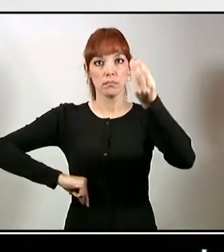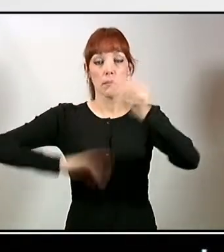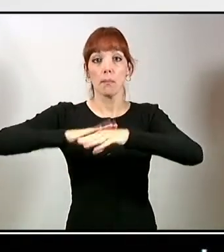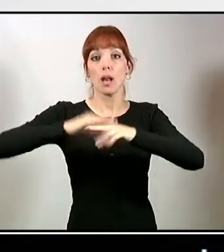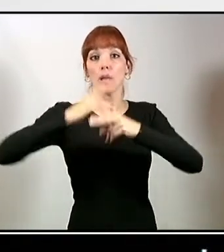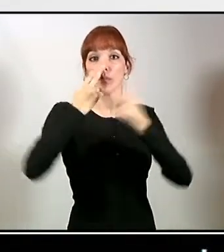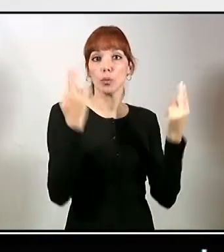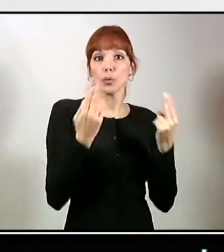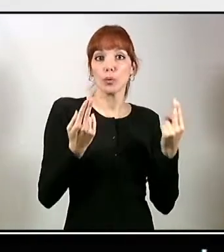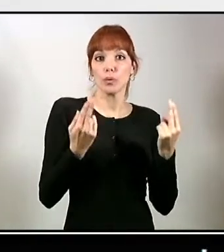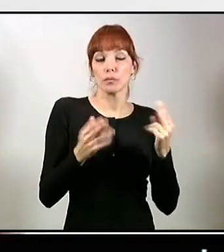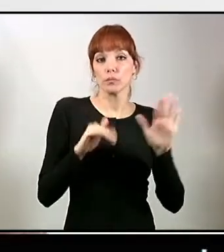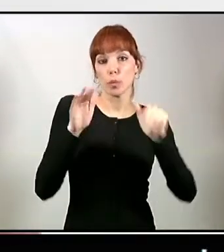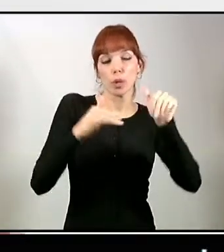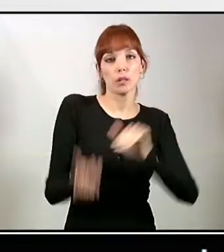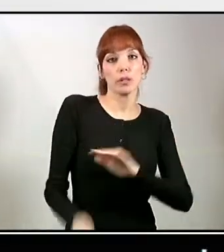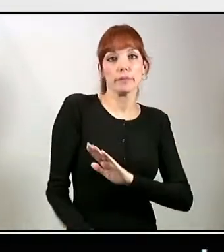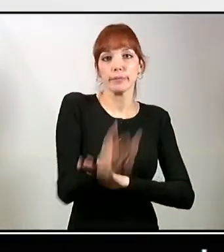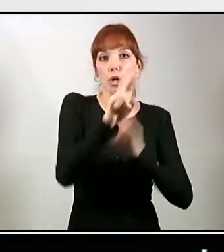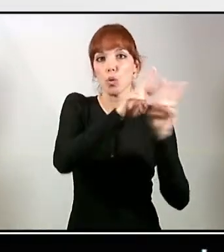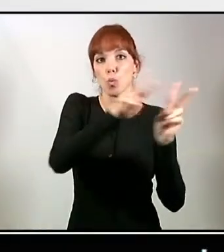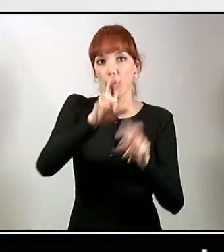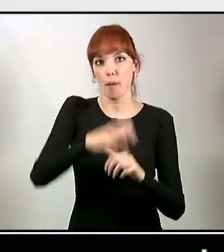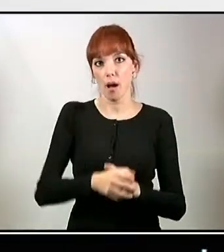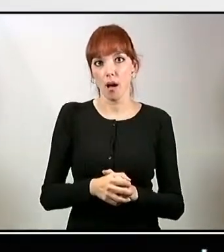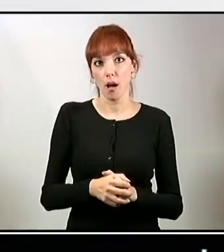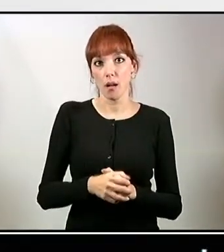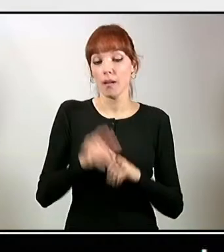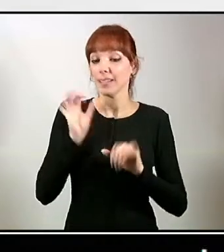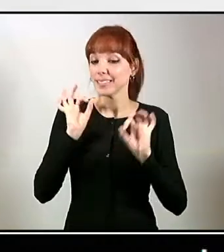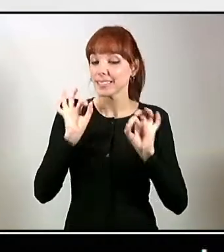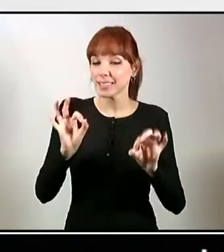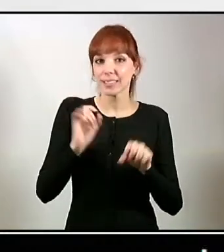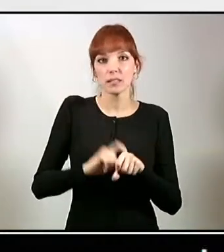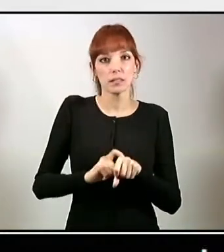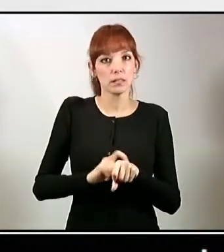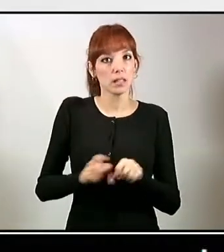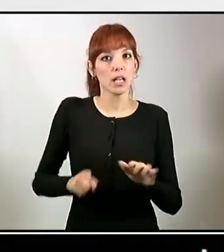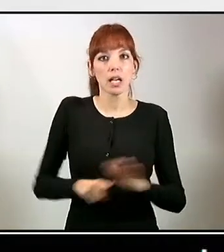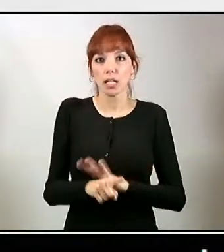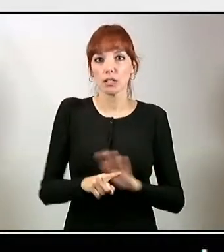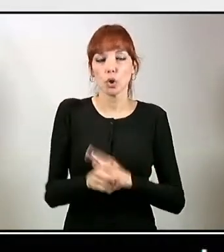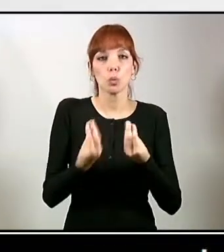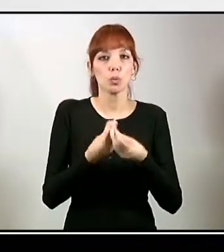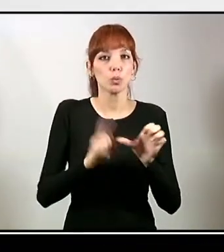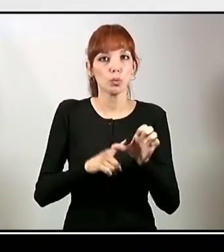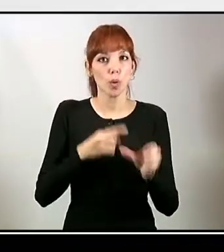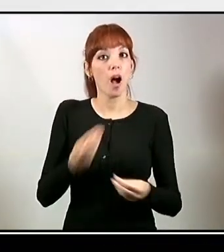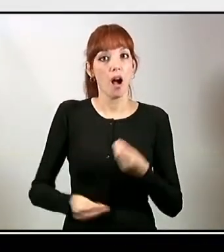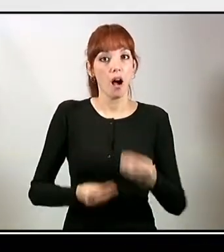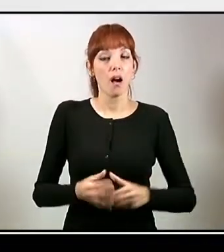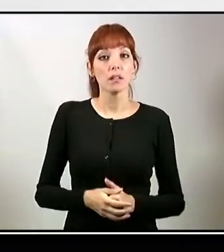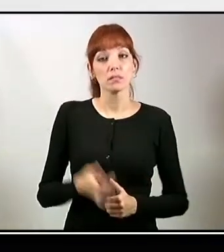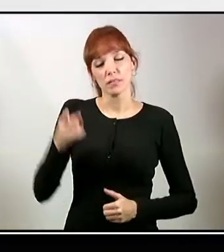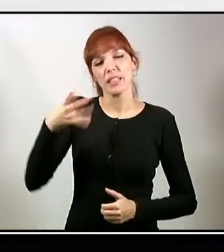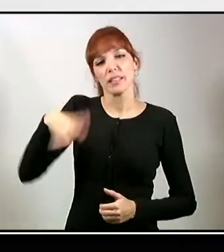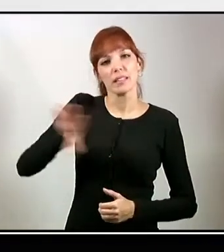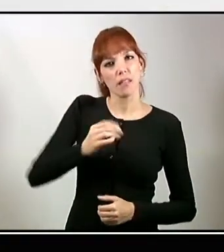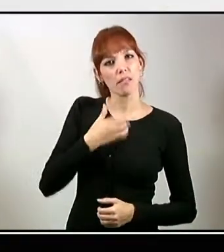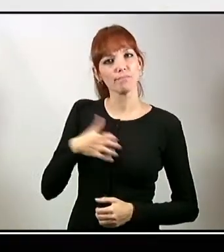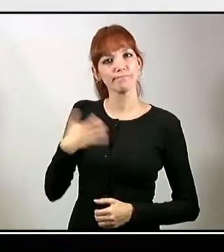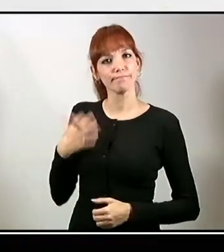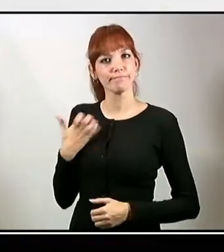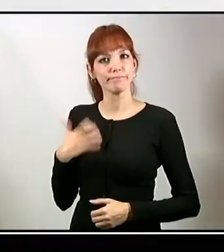licitación pública de esas obras. Es lo que administrativamente podemos hacer y entendemos el malestar